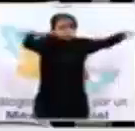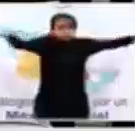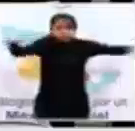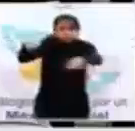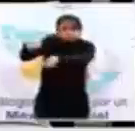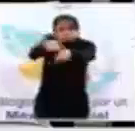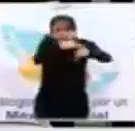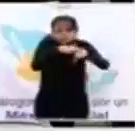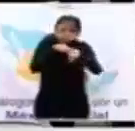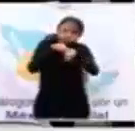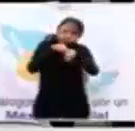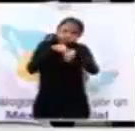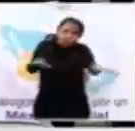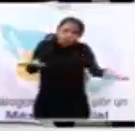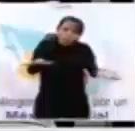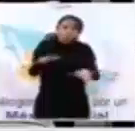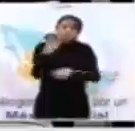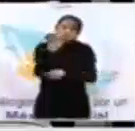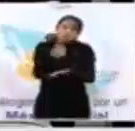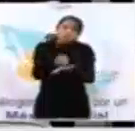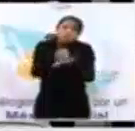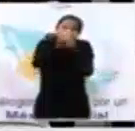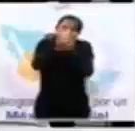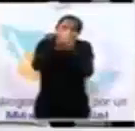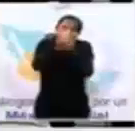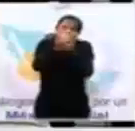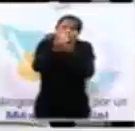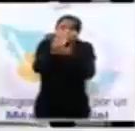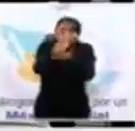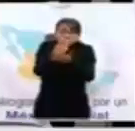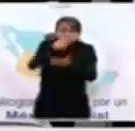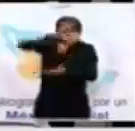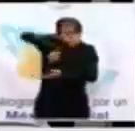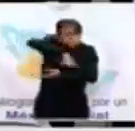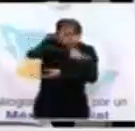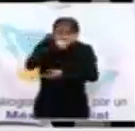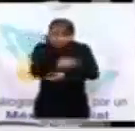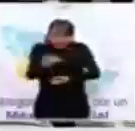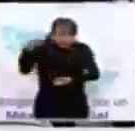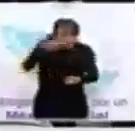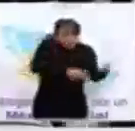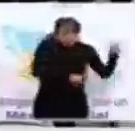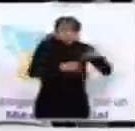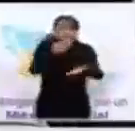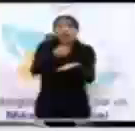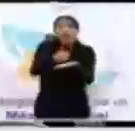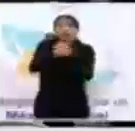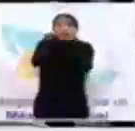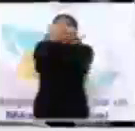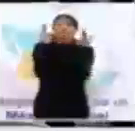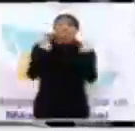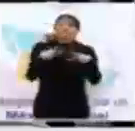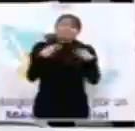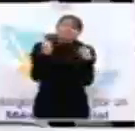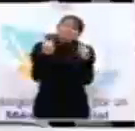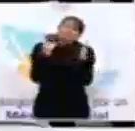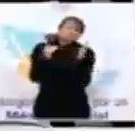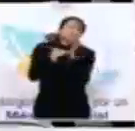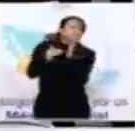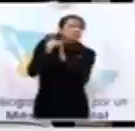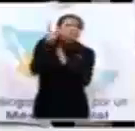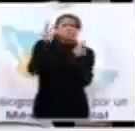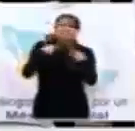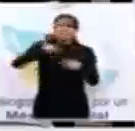nos han transmitido van a sensibilizar a muchos, miles y miles de mexicanos, y desde luego aquí en el